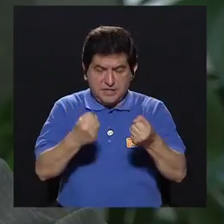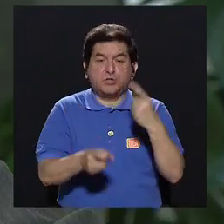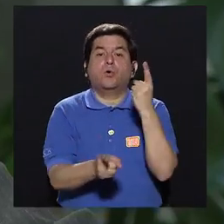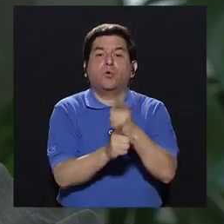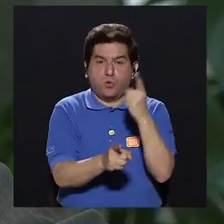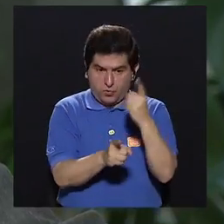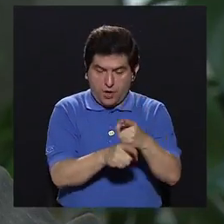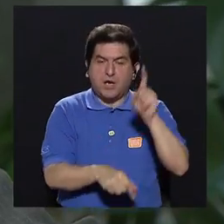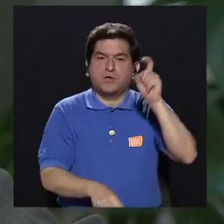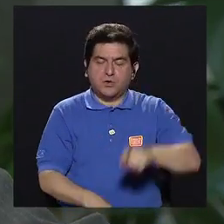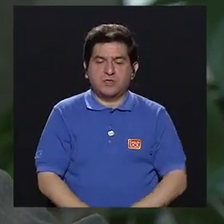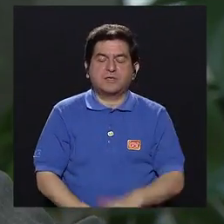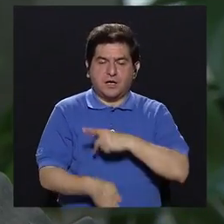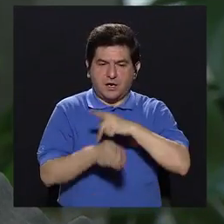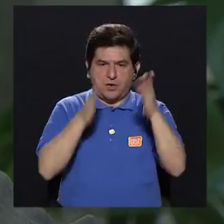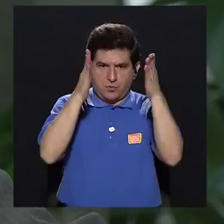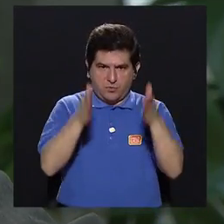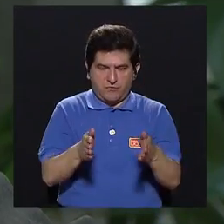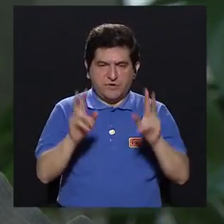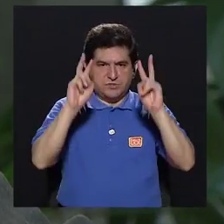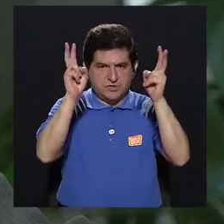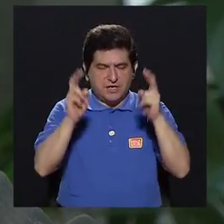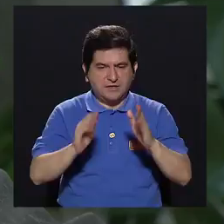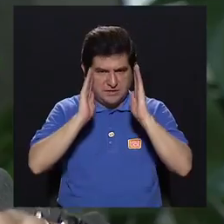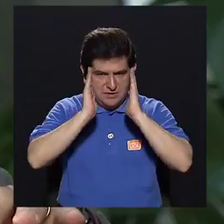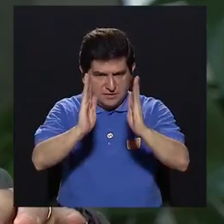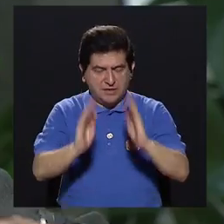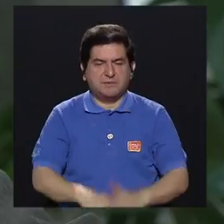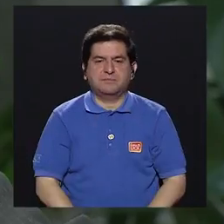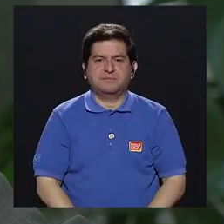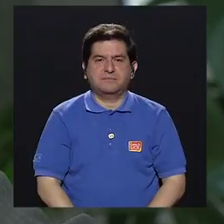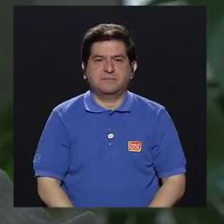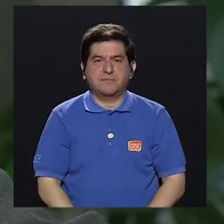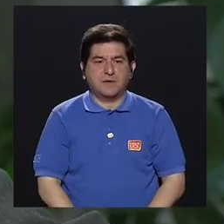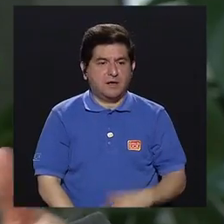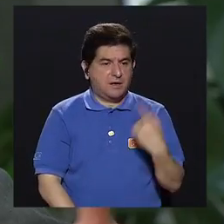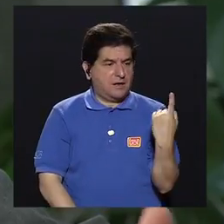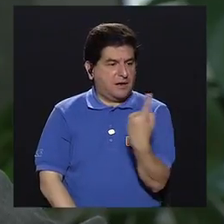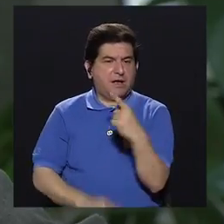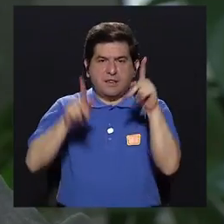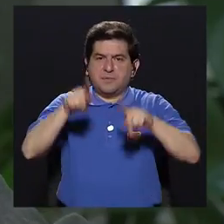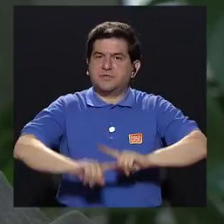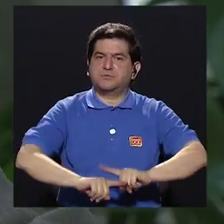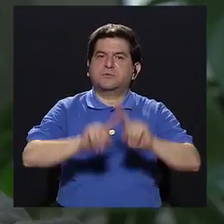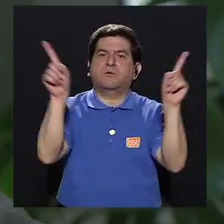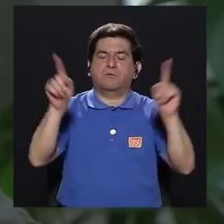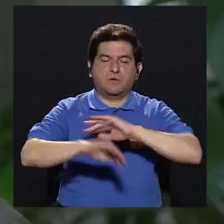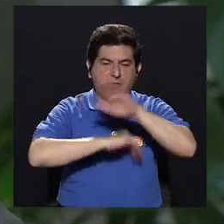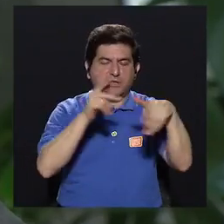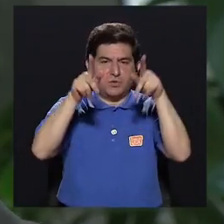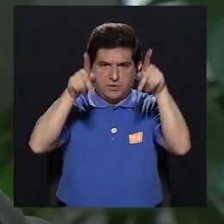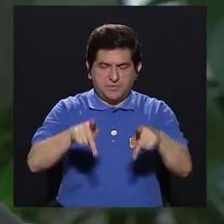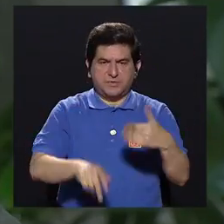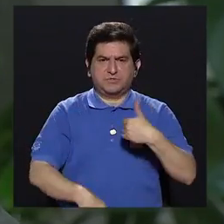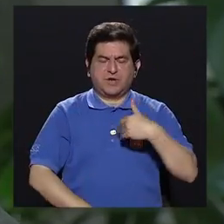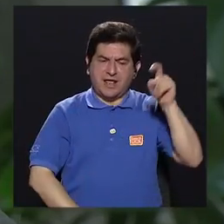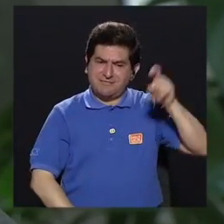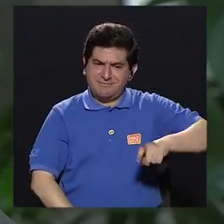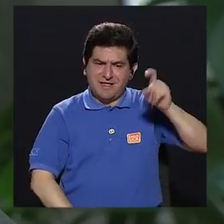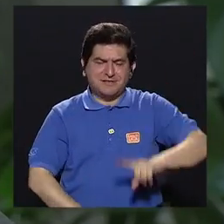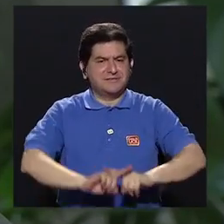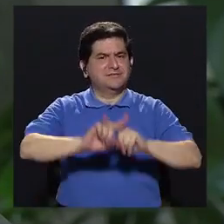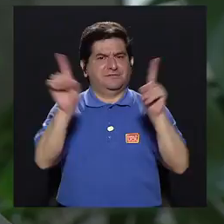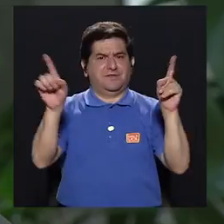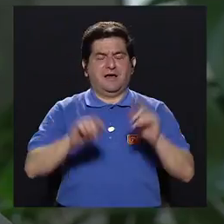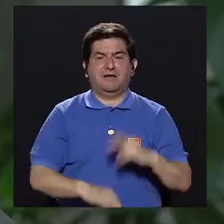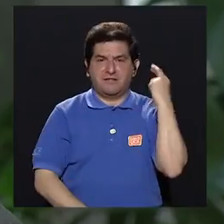Correcto, tiene que ser guiada por un profesional en el tema, porque no es, cada persona es diferente. Todas las personas van a tener